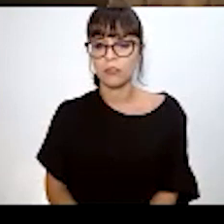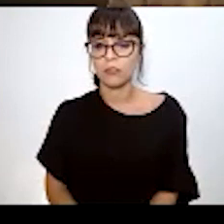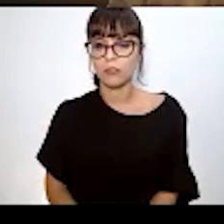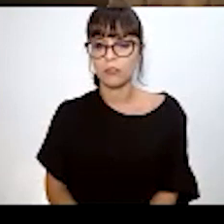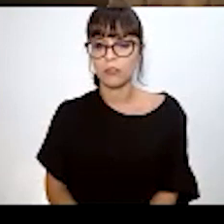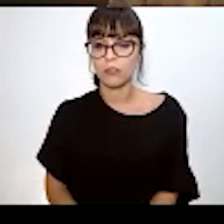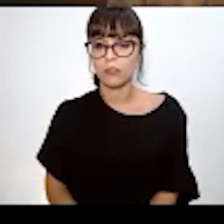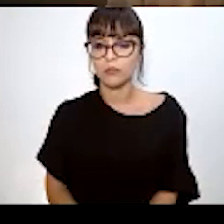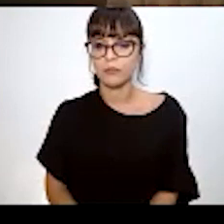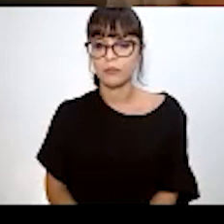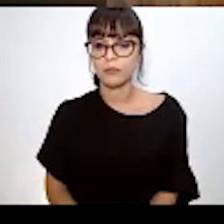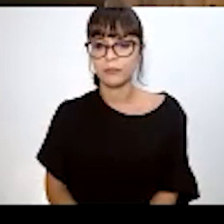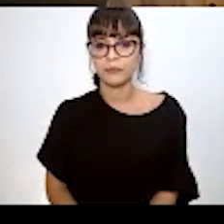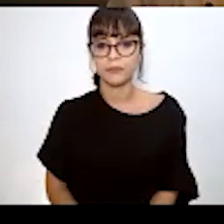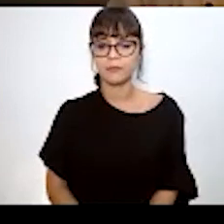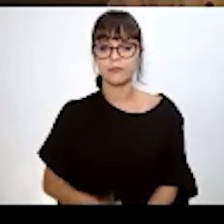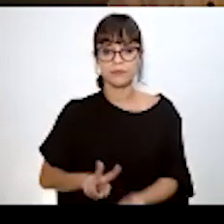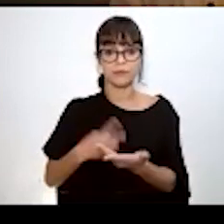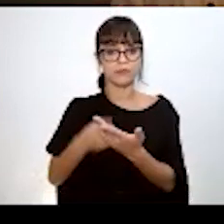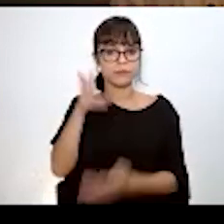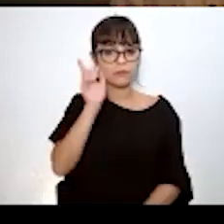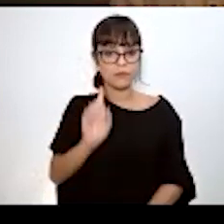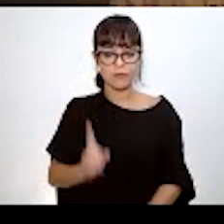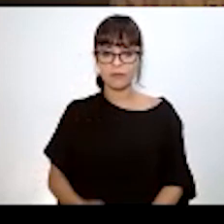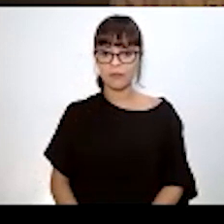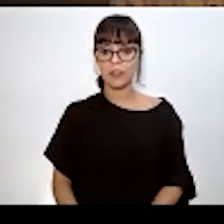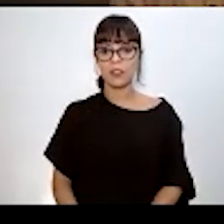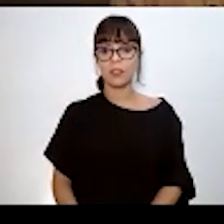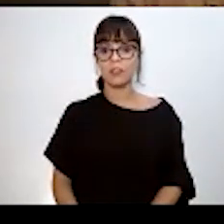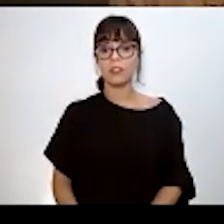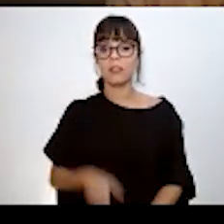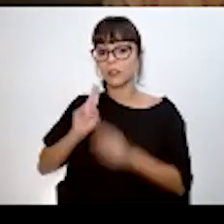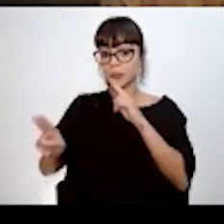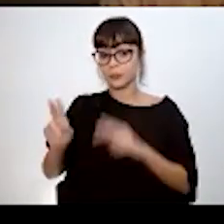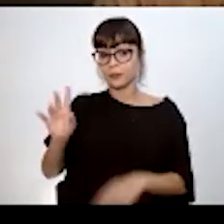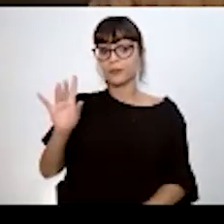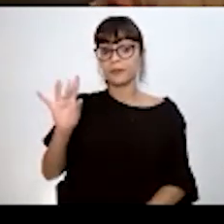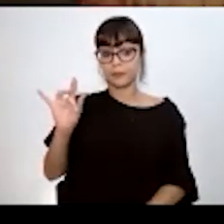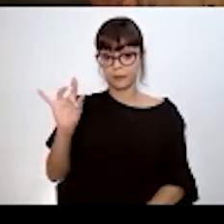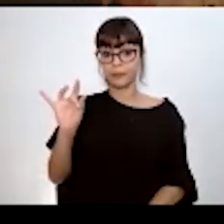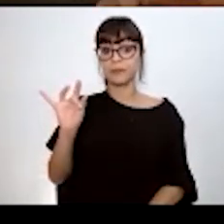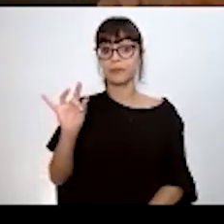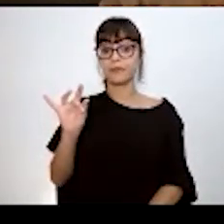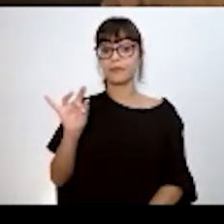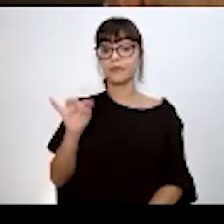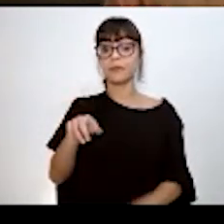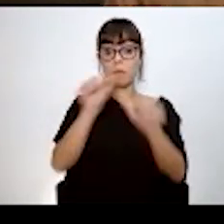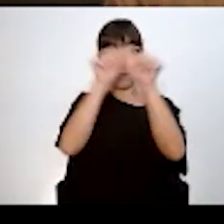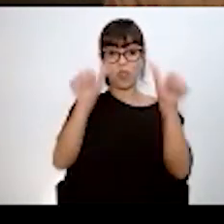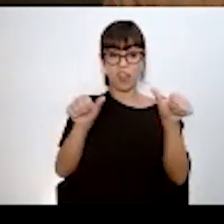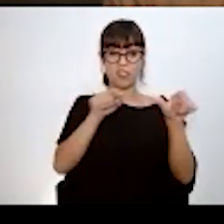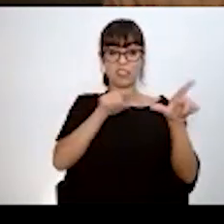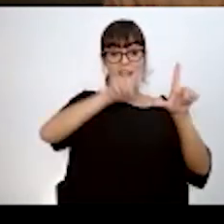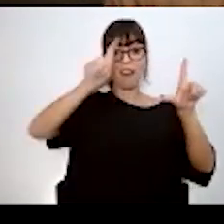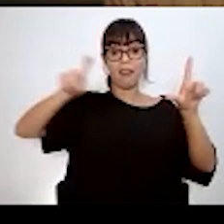trajera nuevos hábitos funerarios? Sí, es que todo este modelo explicativo surge precisamente a raíz